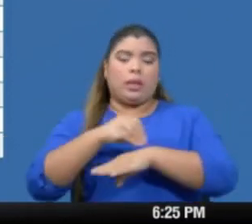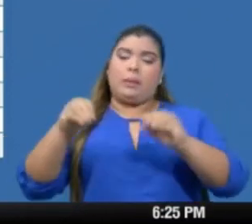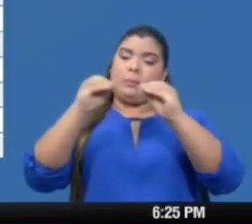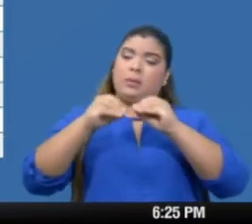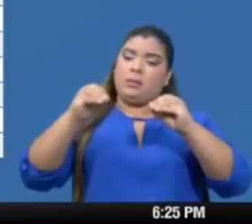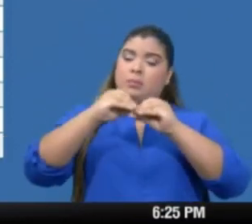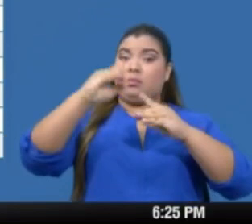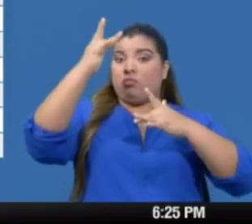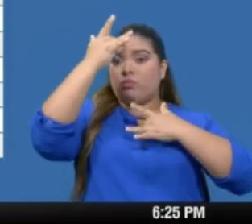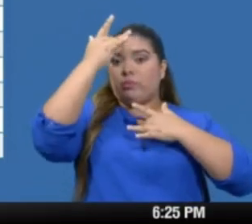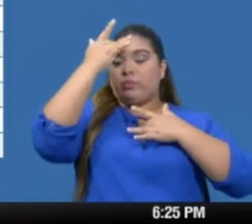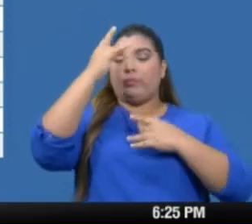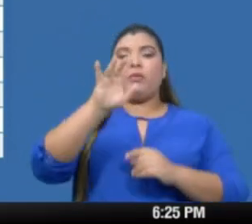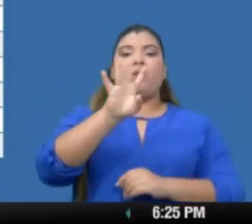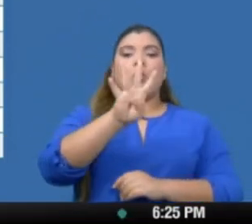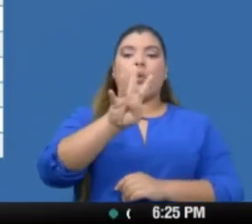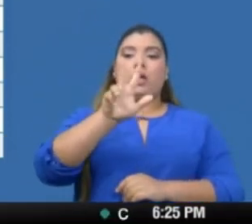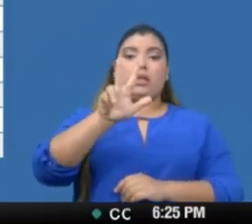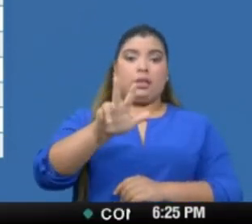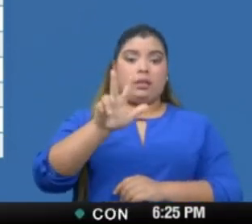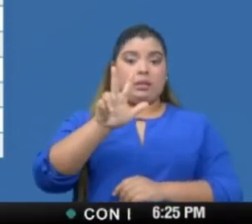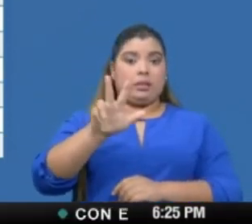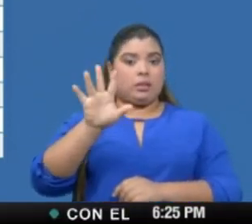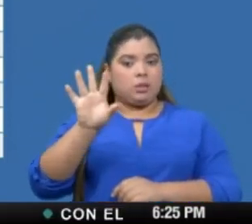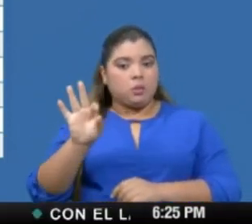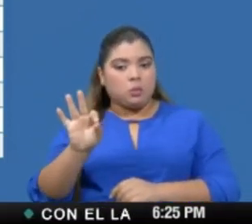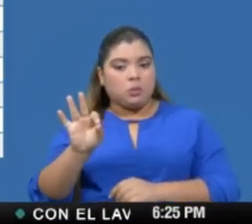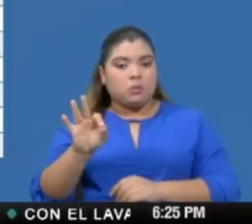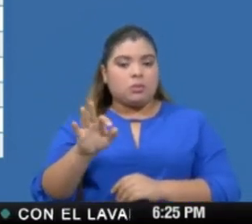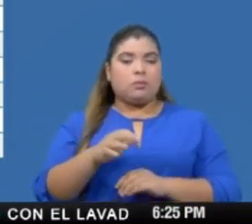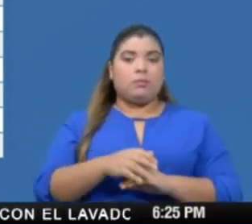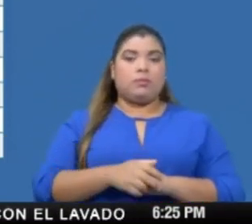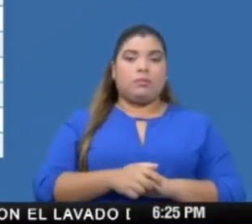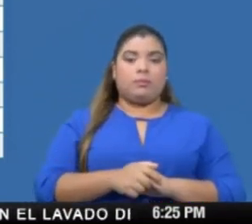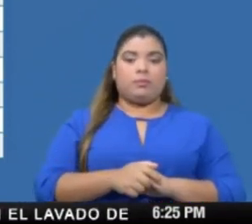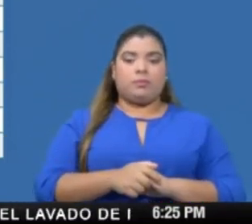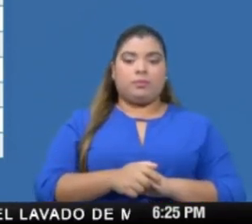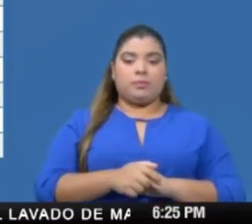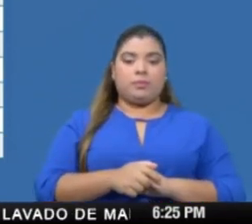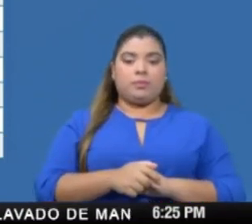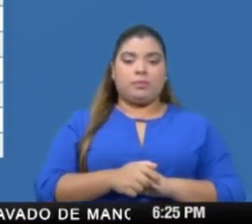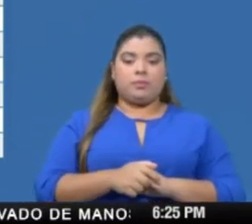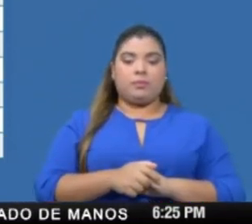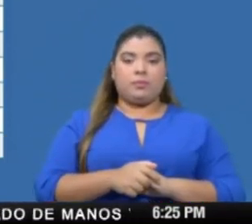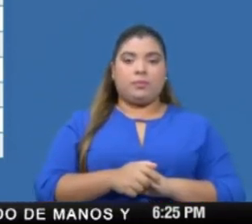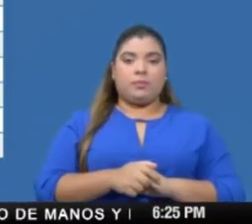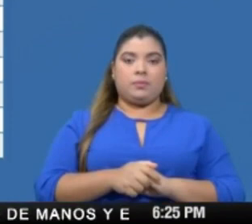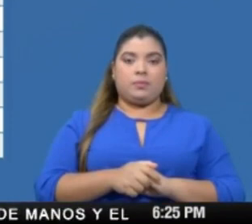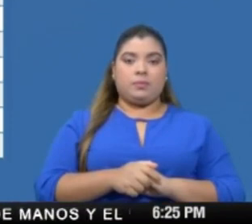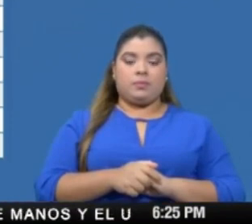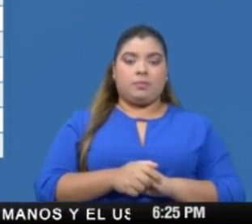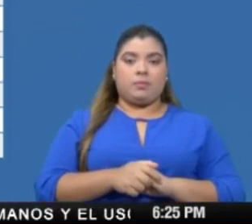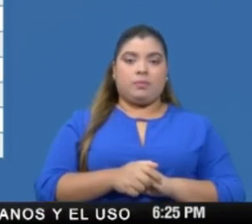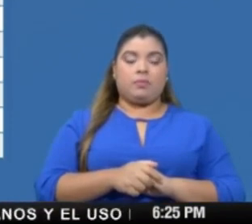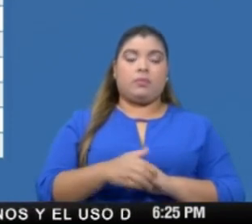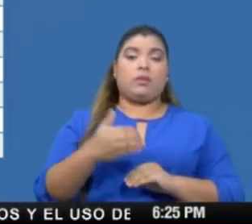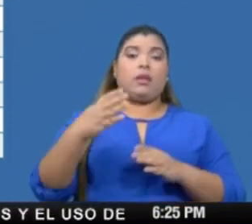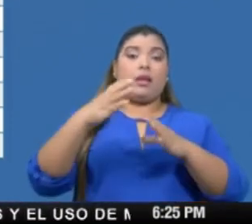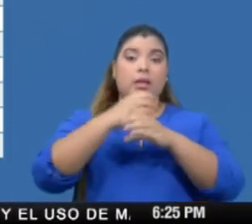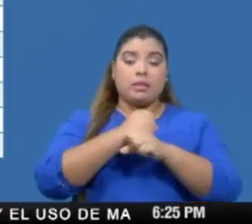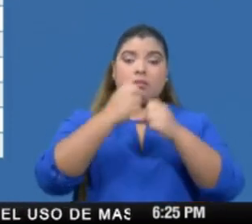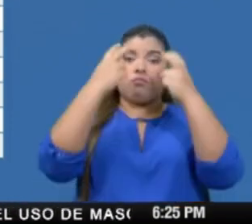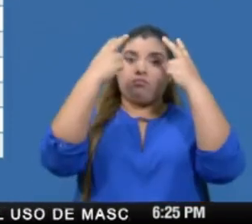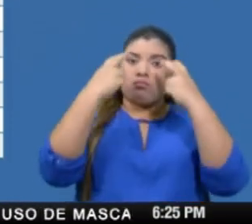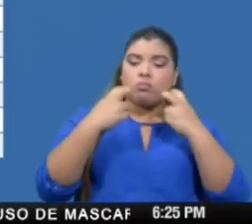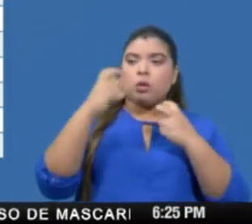Tocumen, con 43, 39, 27 respectivamente. Y siguen los equipos de unificados de trazabilidad buscando los